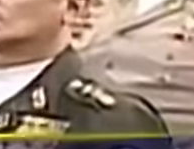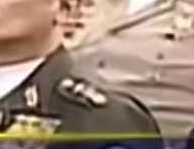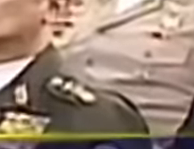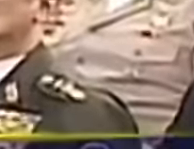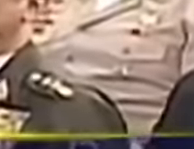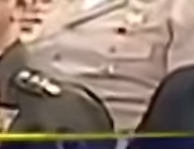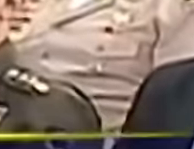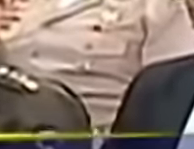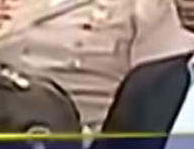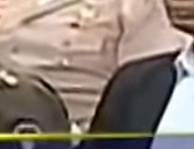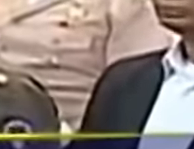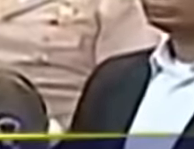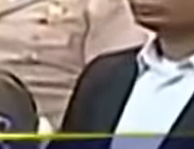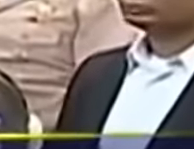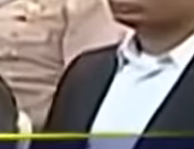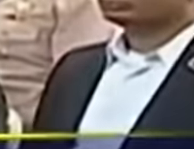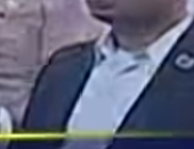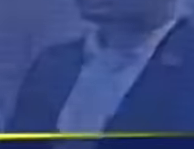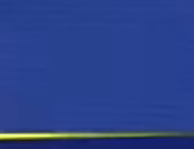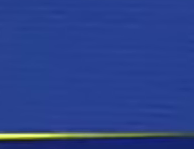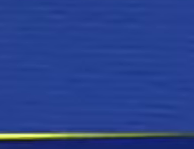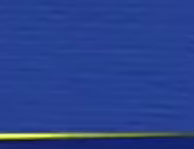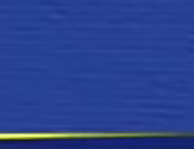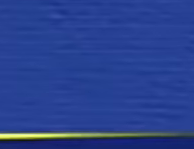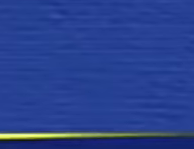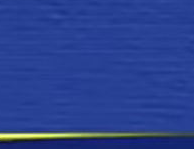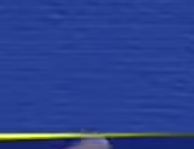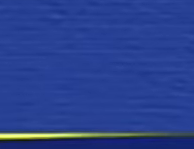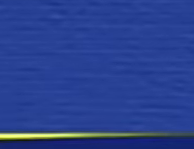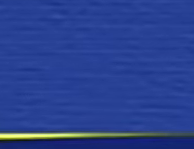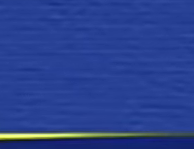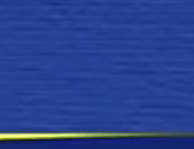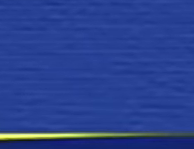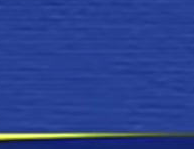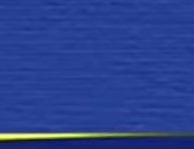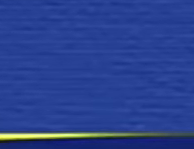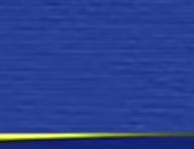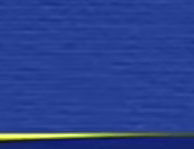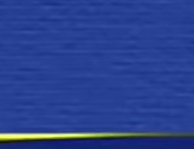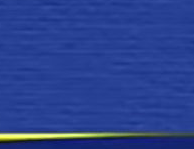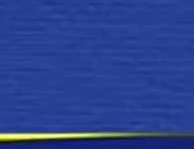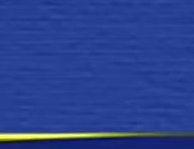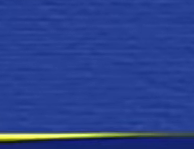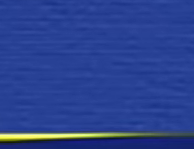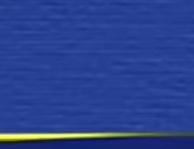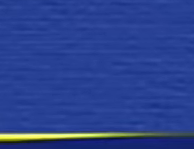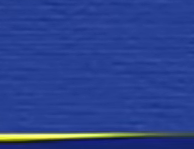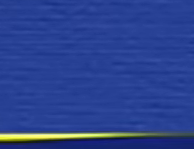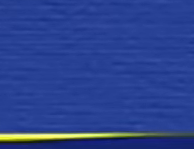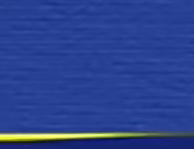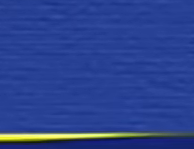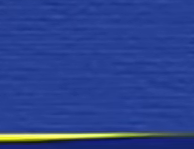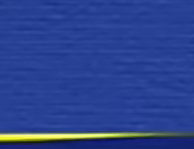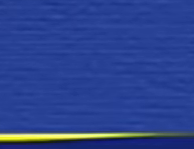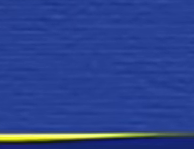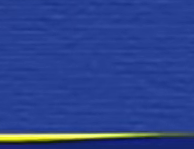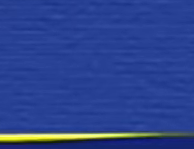sus mecanismos diversos de intervención y de